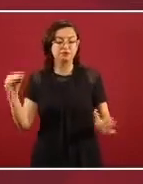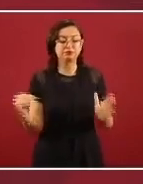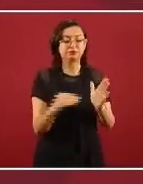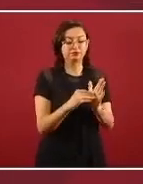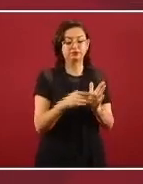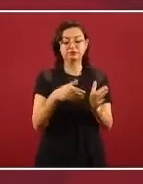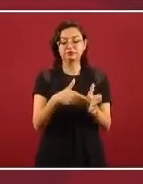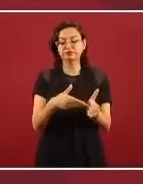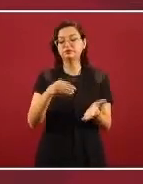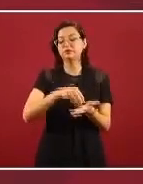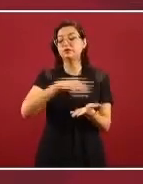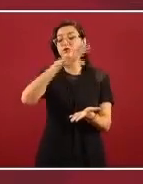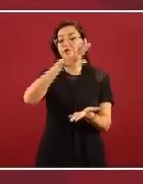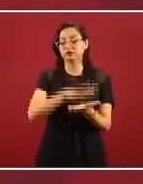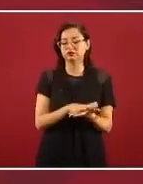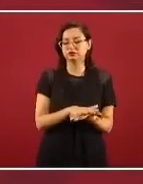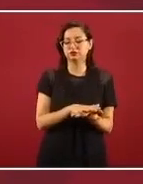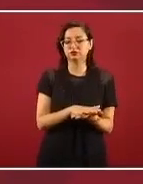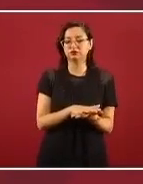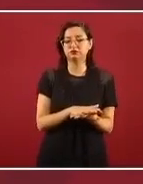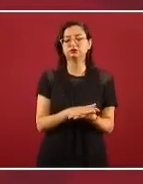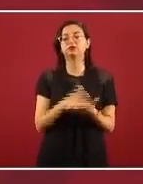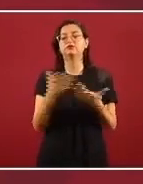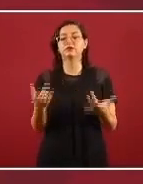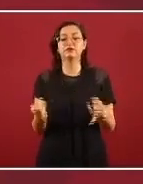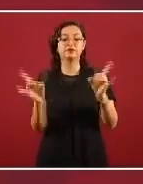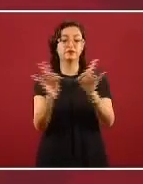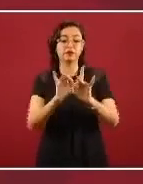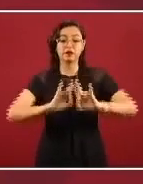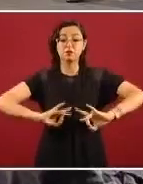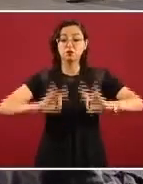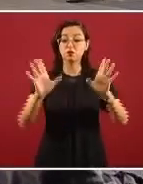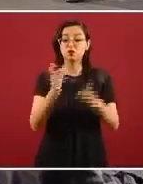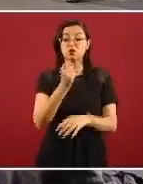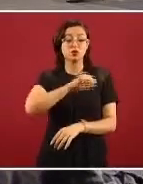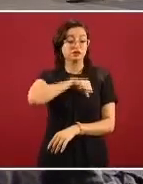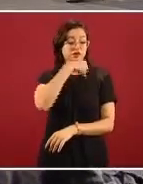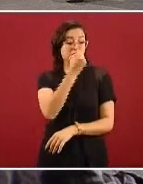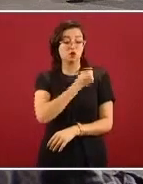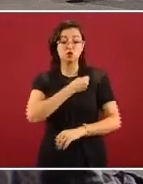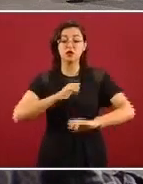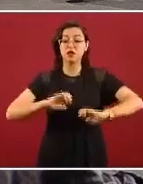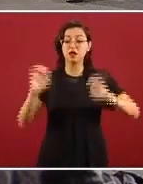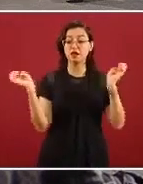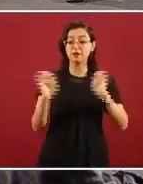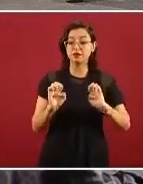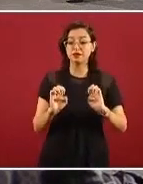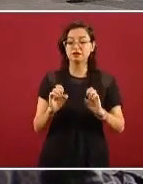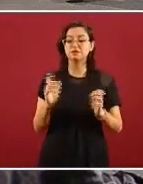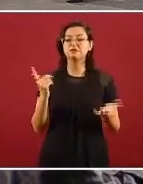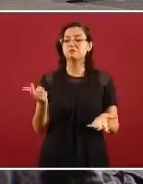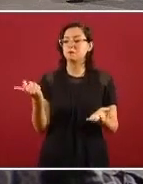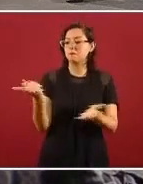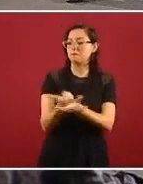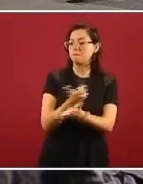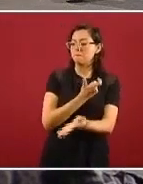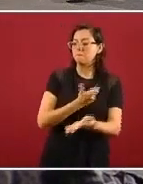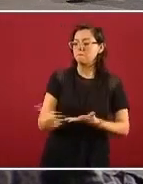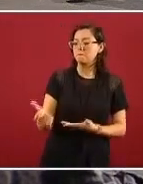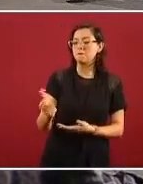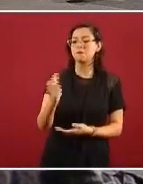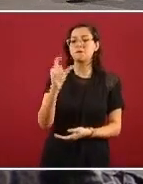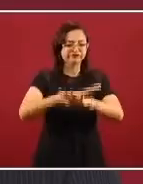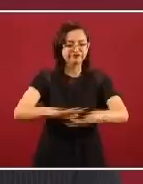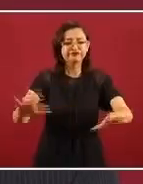casos de emergencia sanitaria se puede pagar salario mínimo durante un